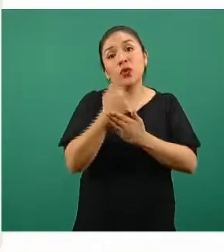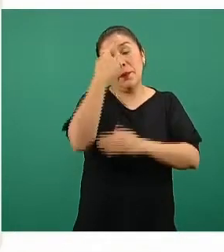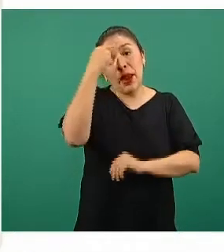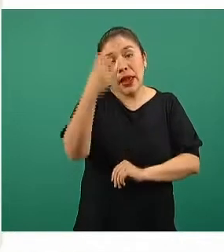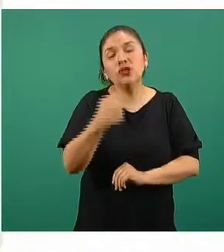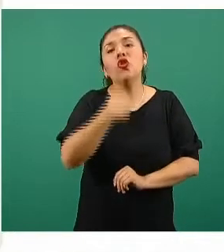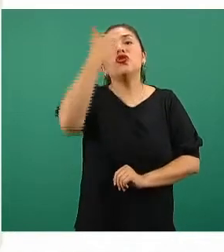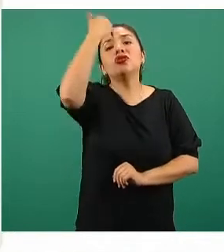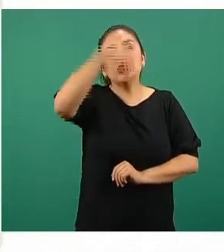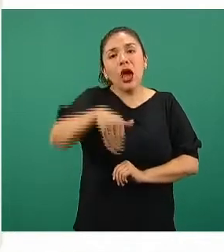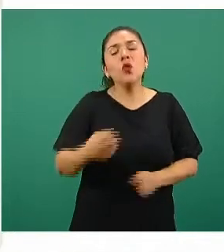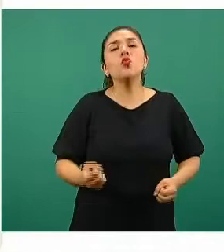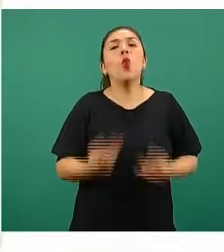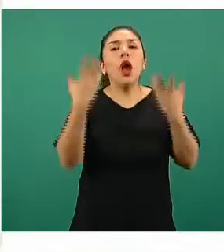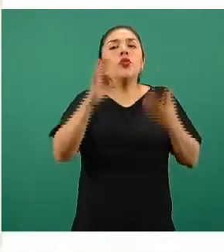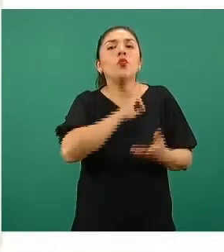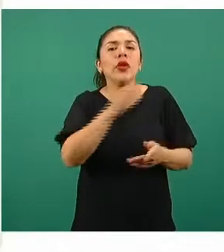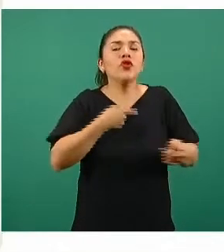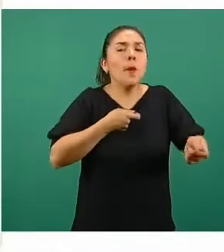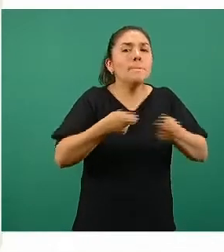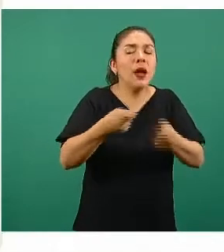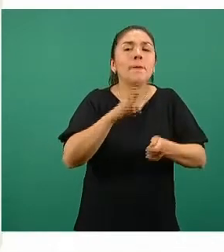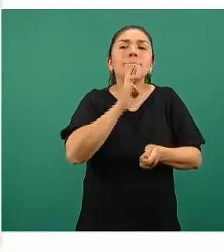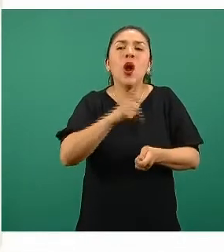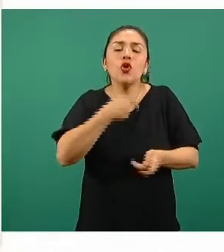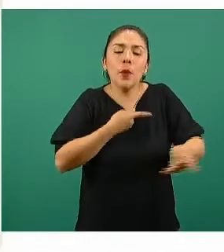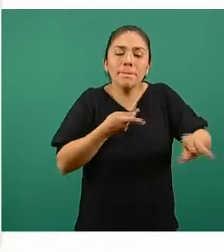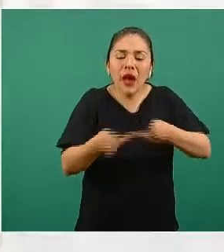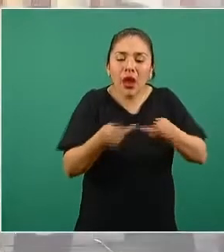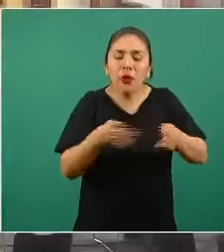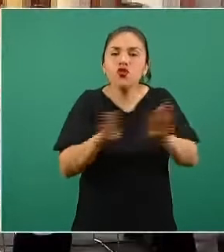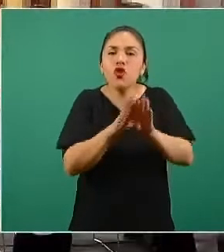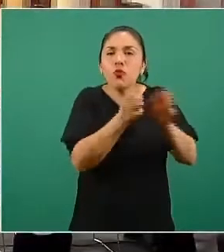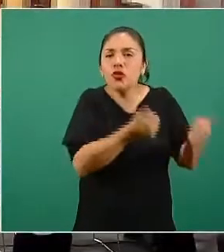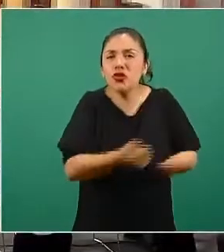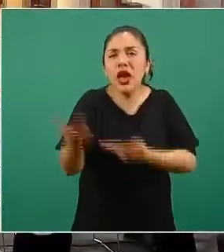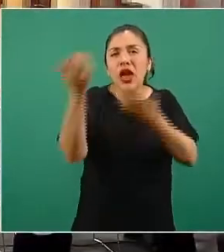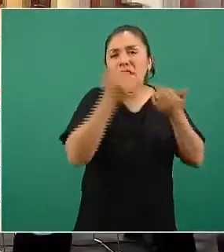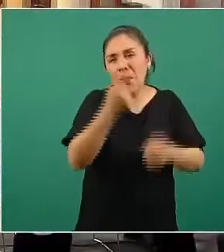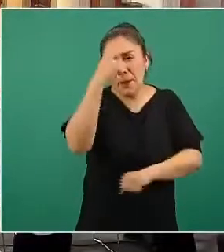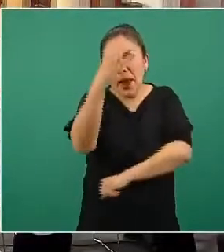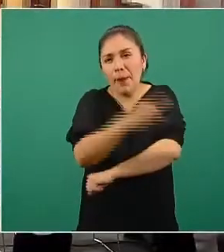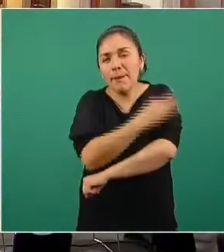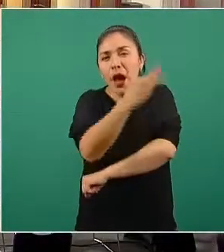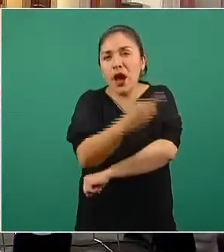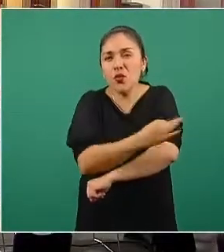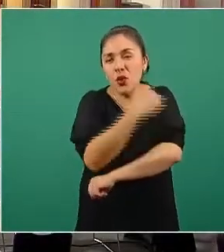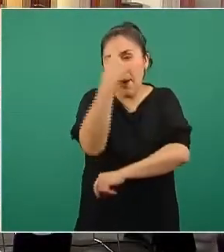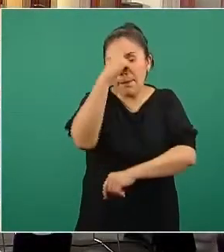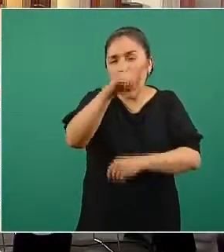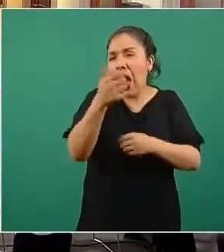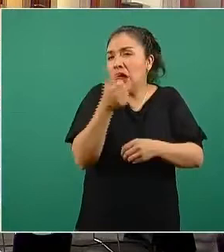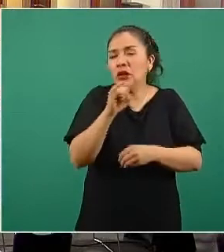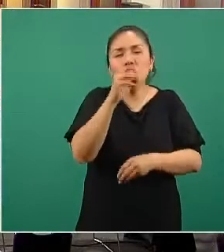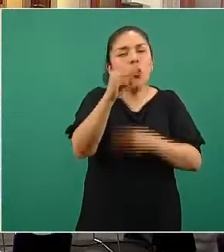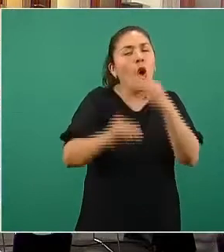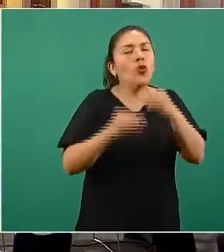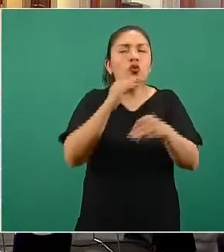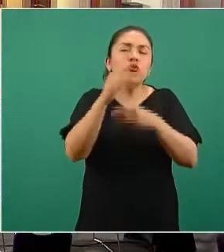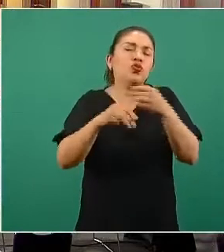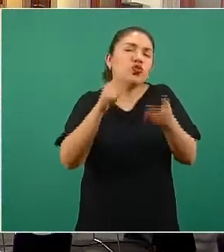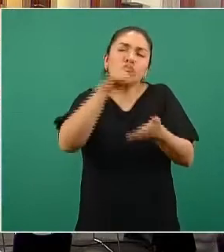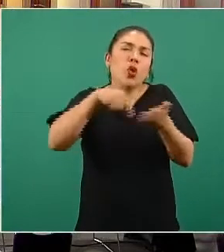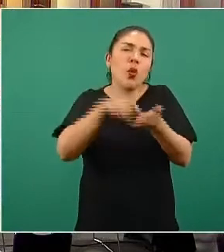a saber, a mejor planear la distribución de las vacunas en todo el